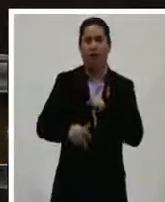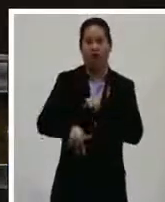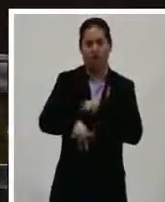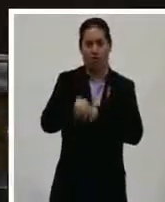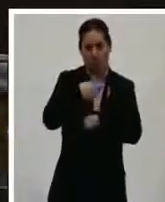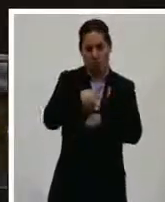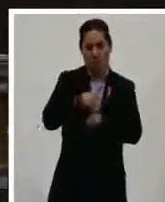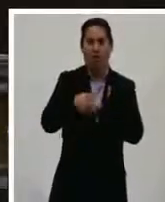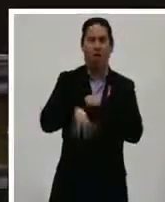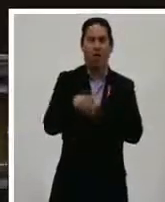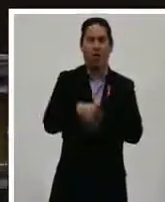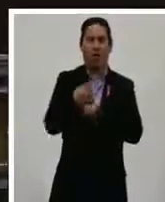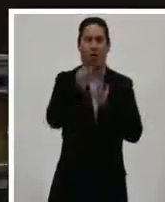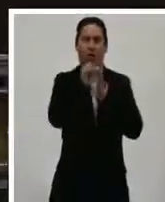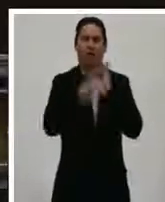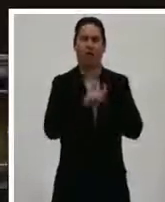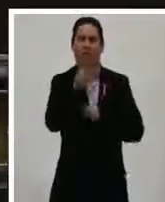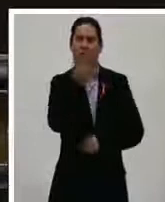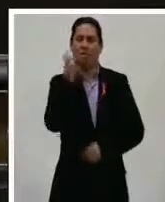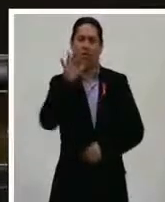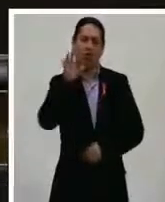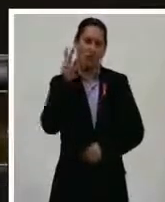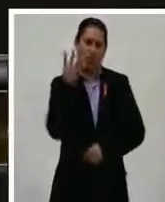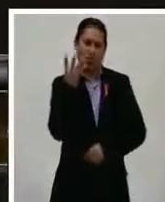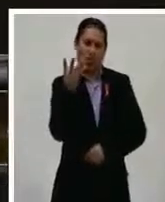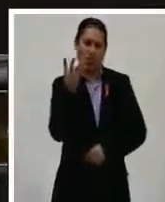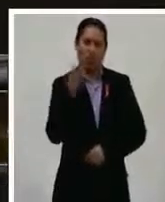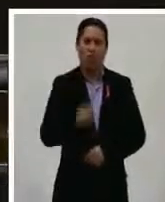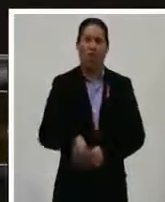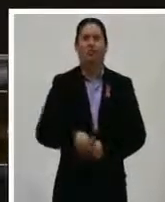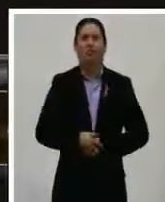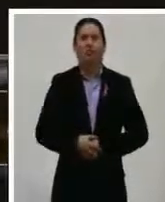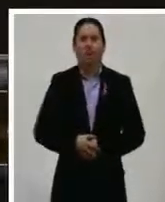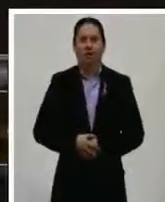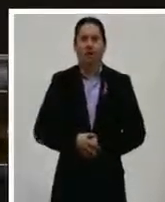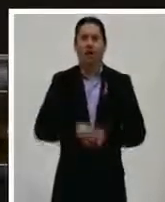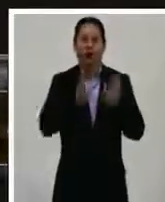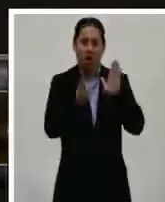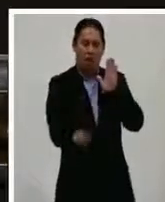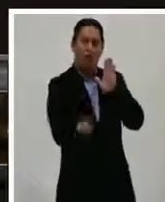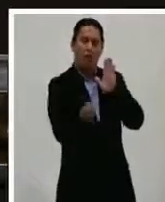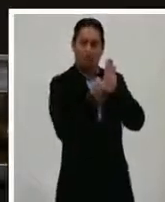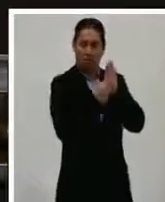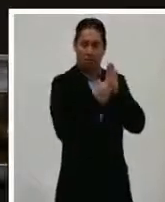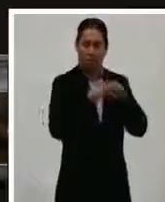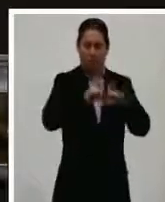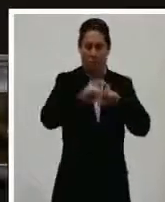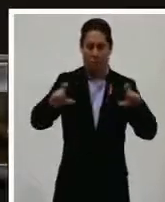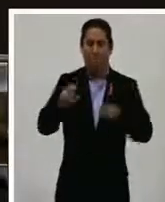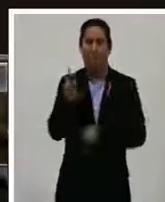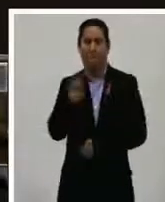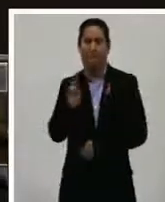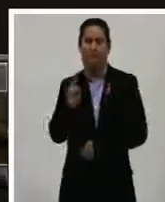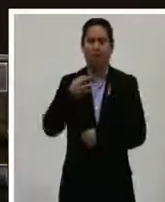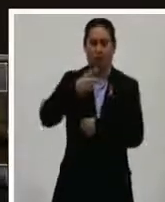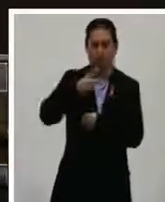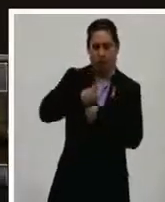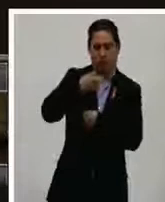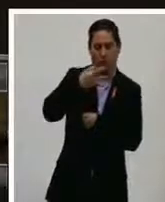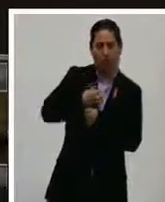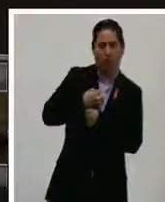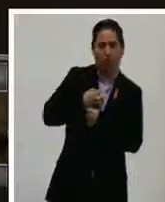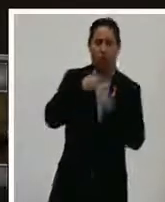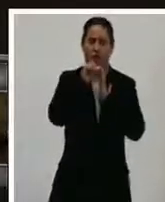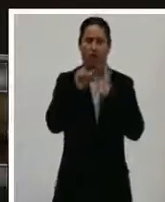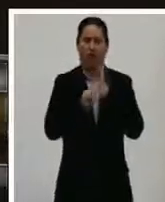14 del artículo 250 y 44 y se adiciona el párrafo segundo y tercero al